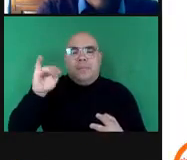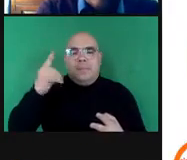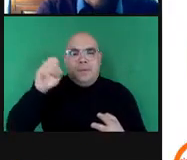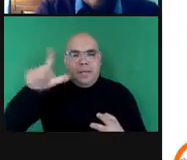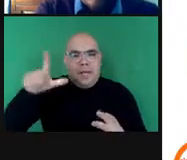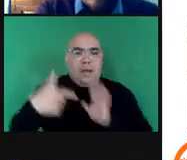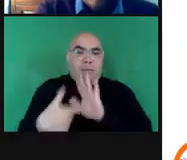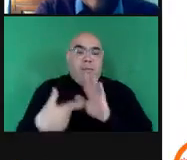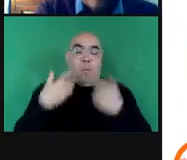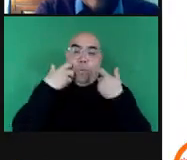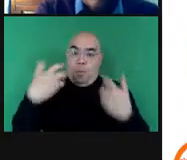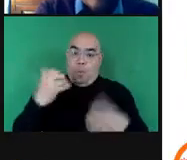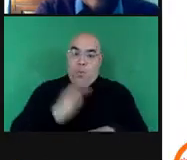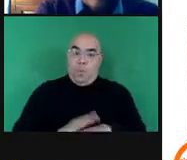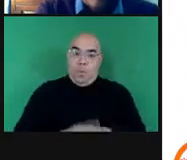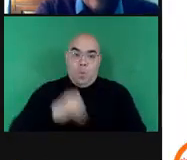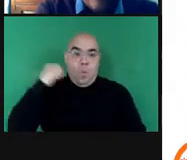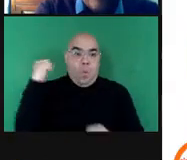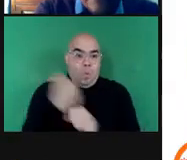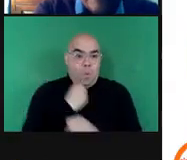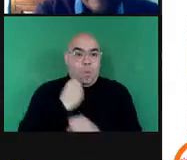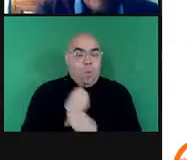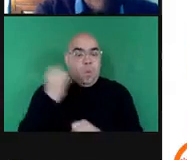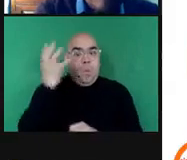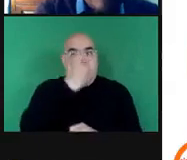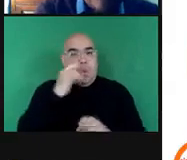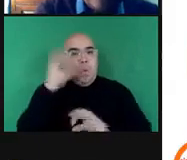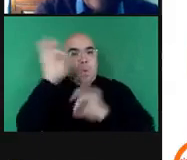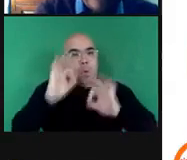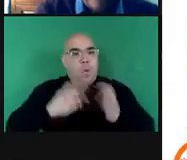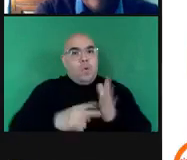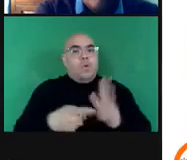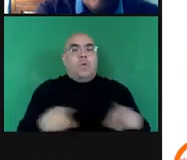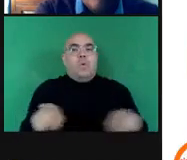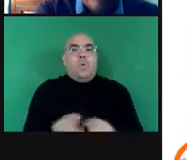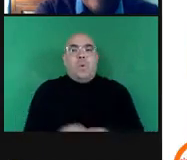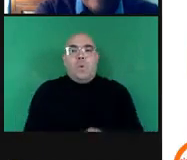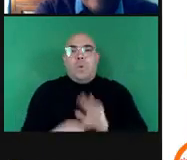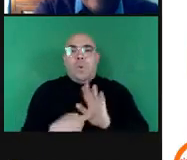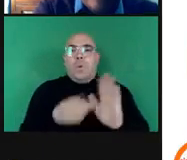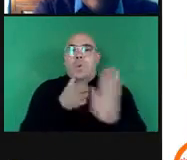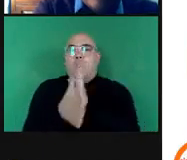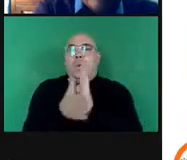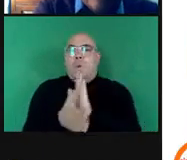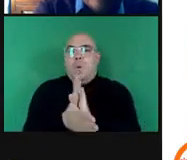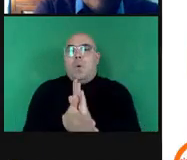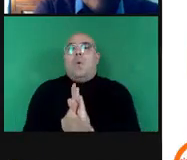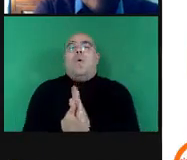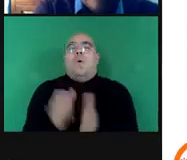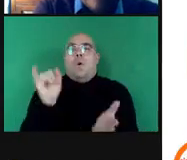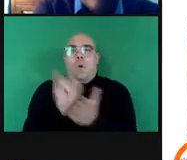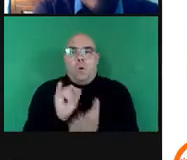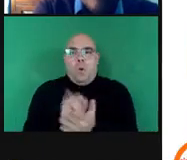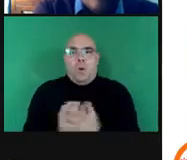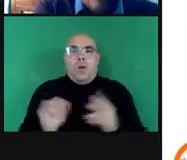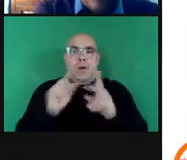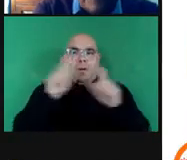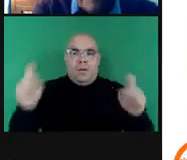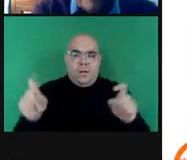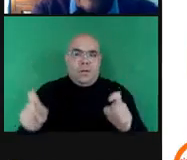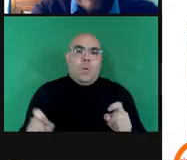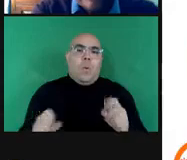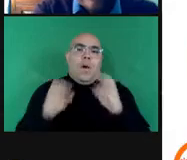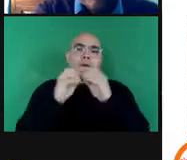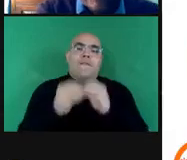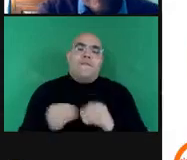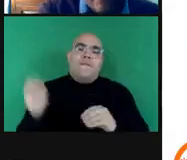sus obras es fácil considerar el graffiti como auténtica expresión artística. Más allá de esta figura de renombre, no siempre